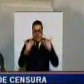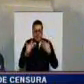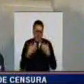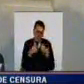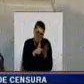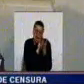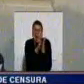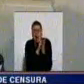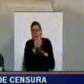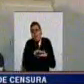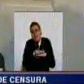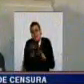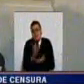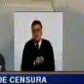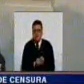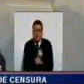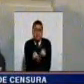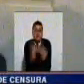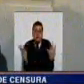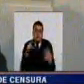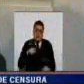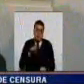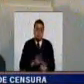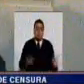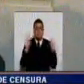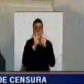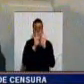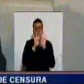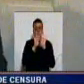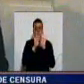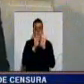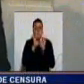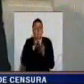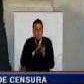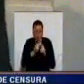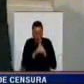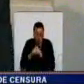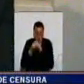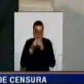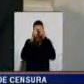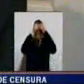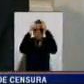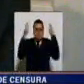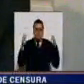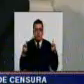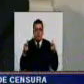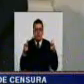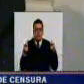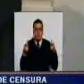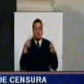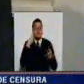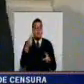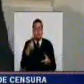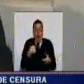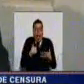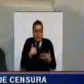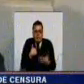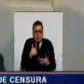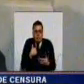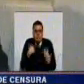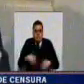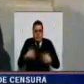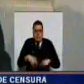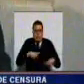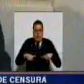no canta un gallo. Y además, el Consejo de Estado también se pronuncia sobre la moralidad administrativa, ministro. Está